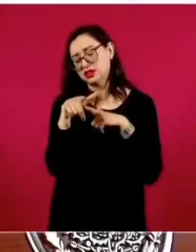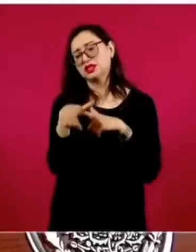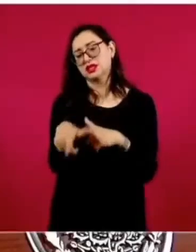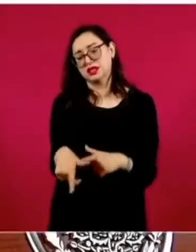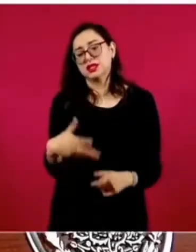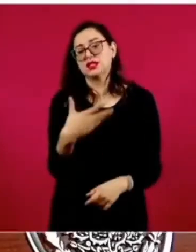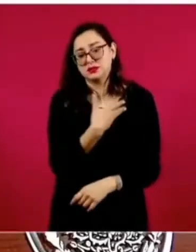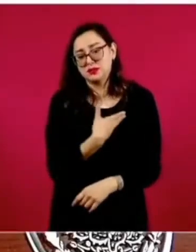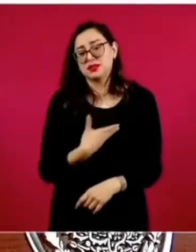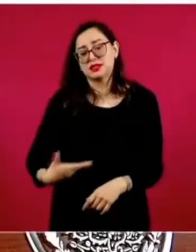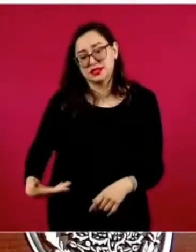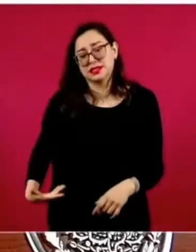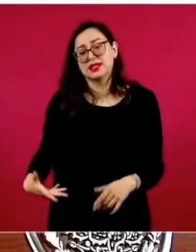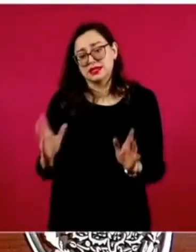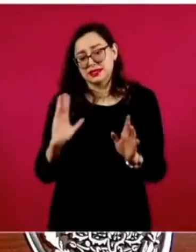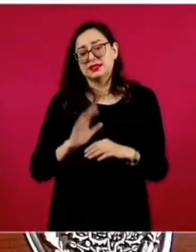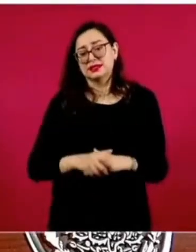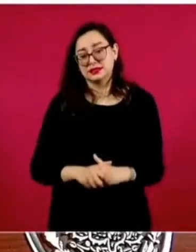Y así lo decía.